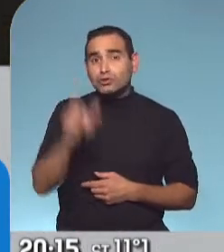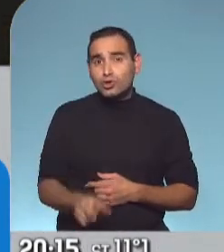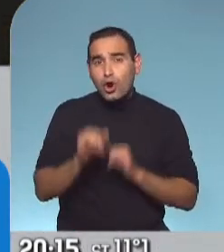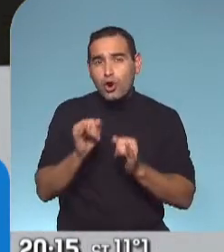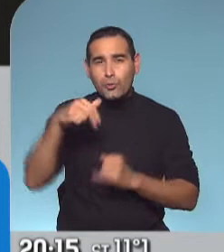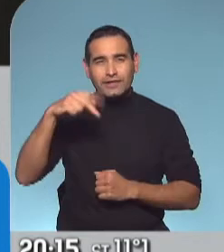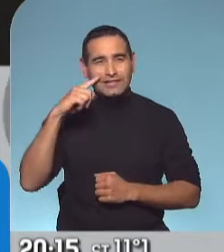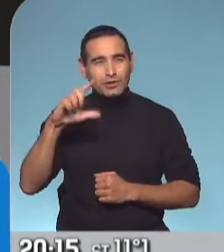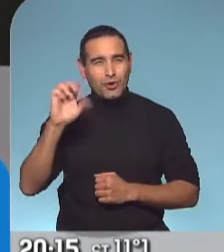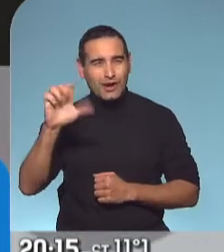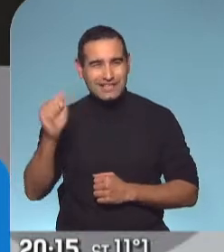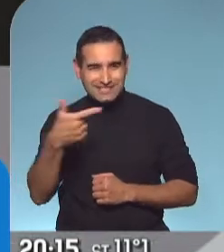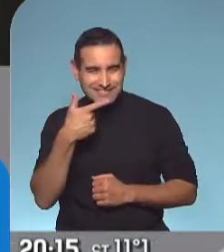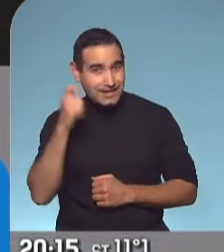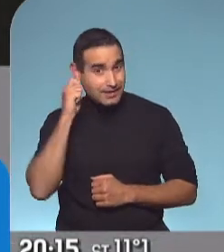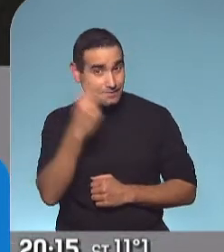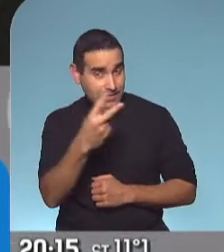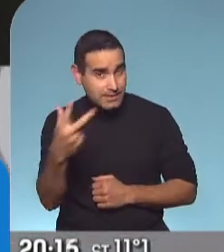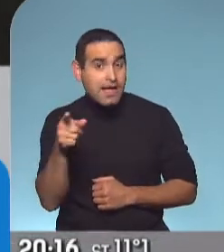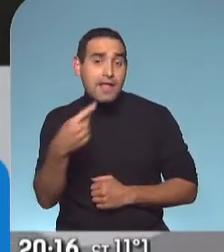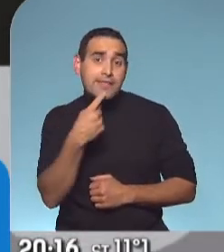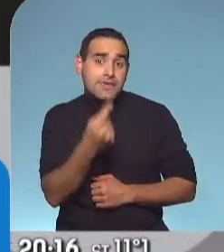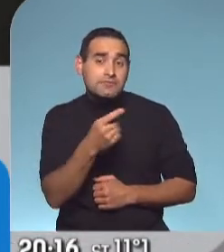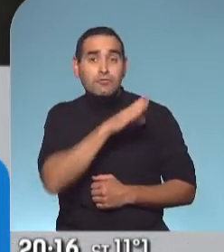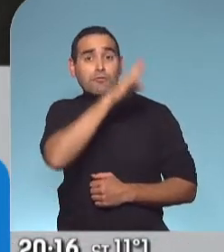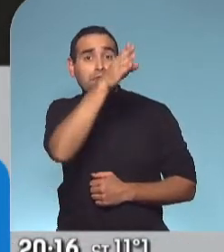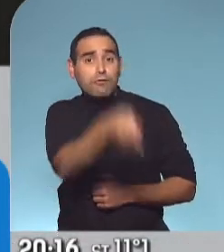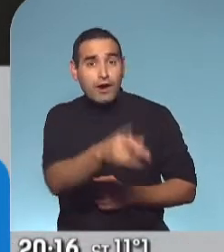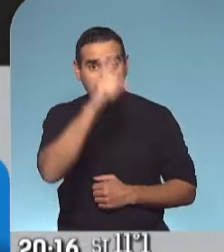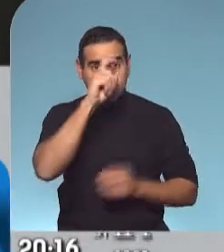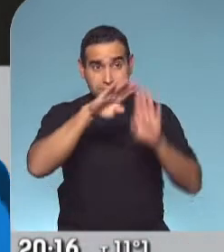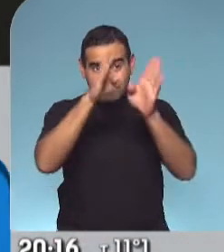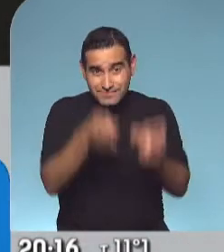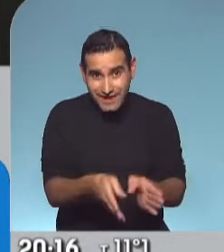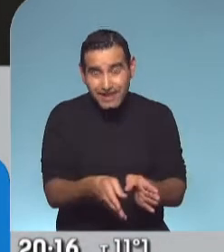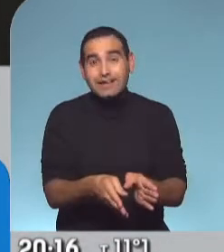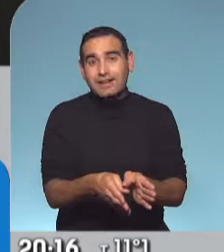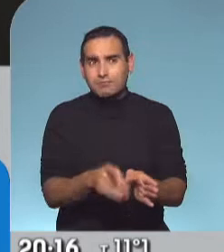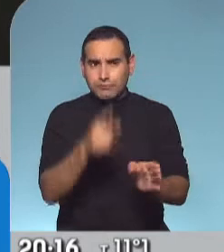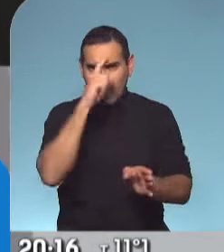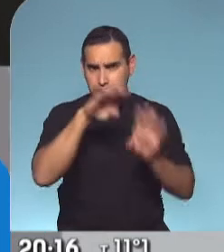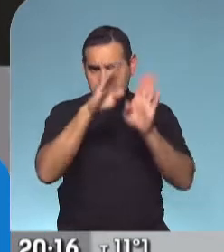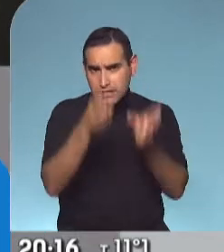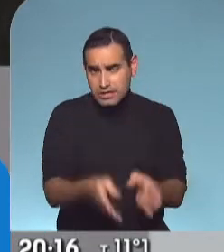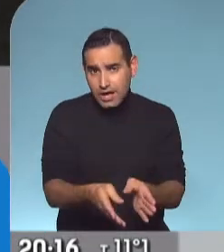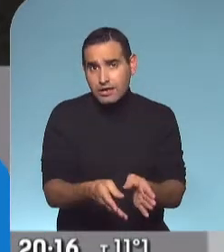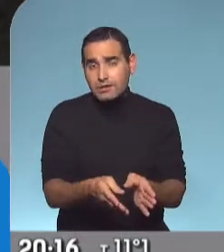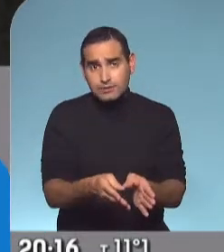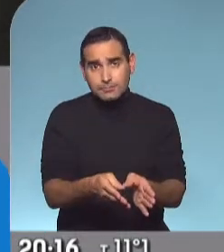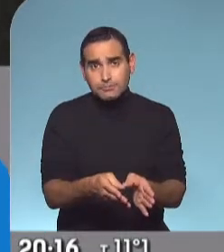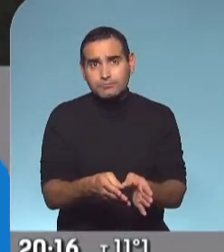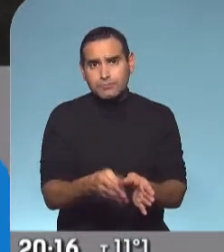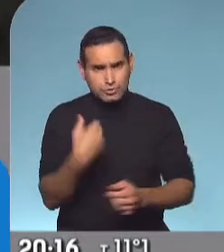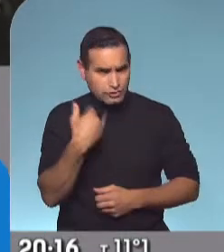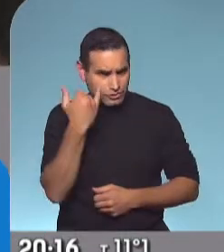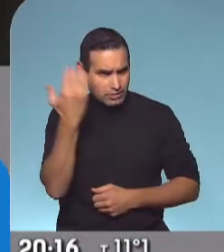llamaba Nicolás, de 23 años, que decía que había ido a la clínica, y de hecho es una clínica a la que yo había